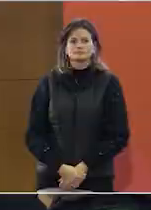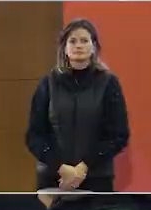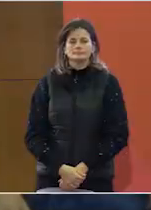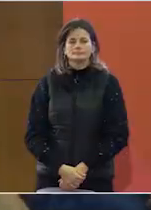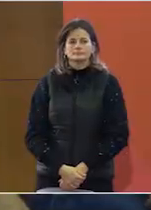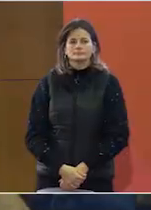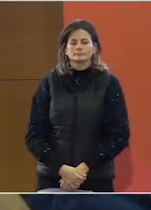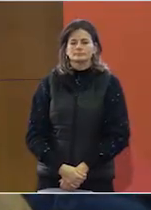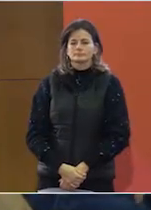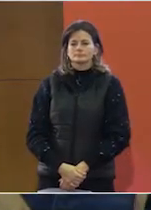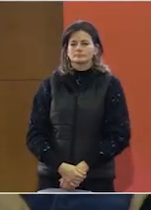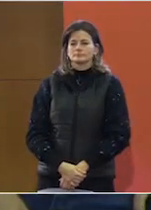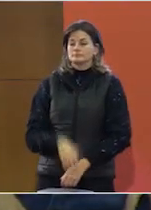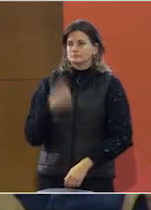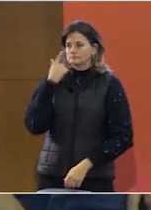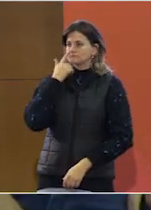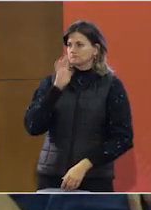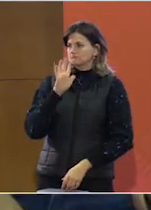Y fijaos